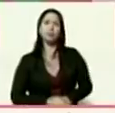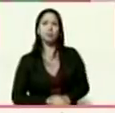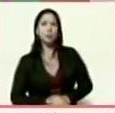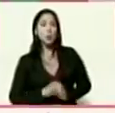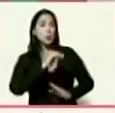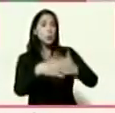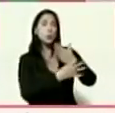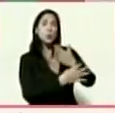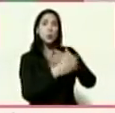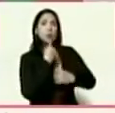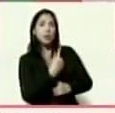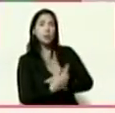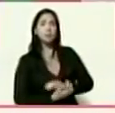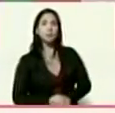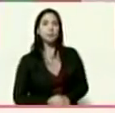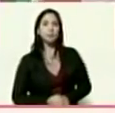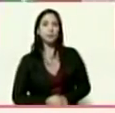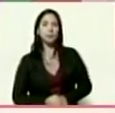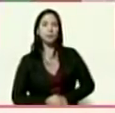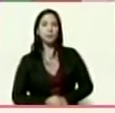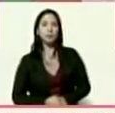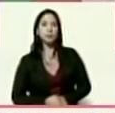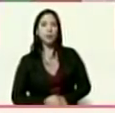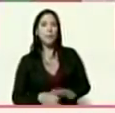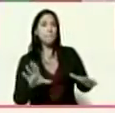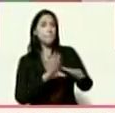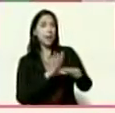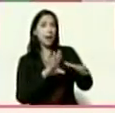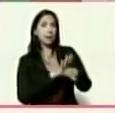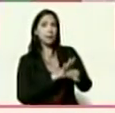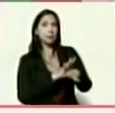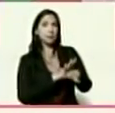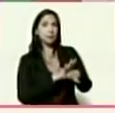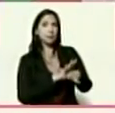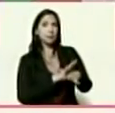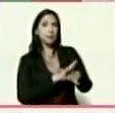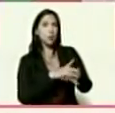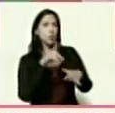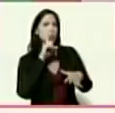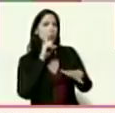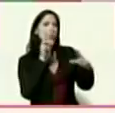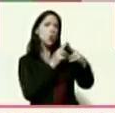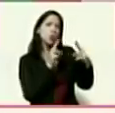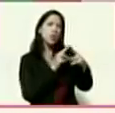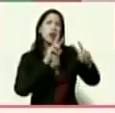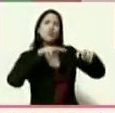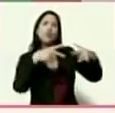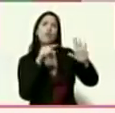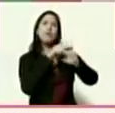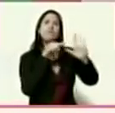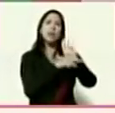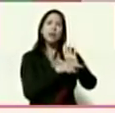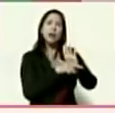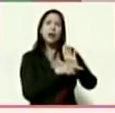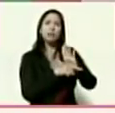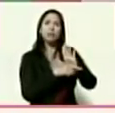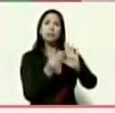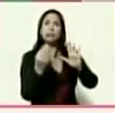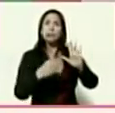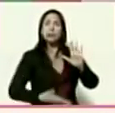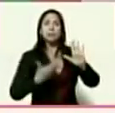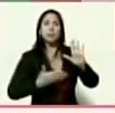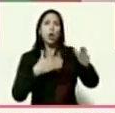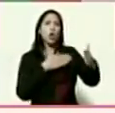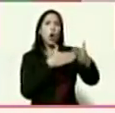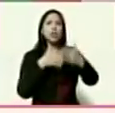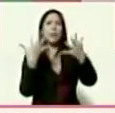Guaidó señaló que este martes se conocerían nuevas medidas y bastante importantes contra empresas